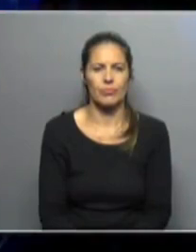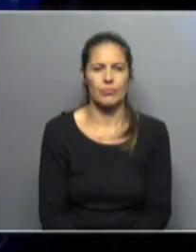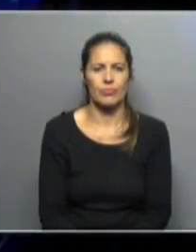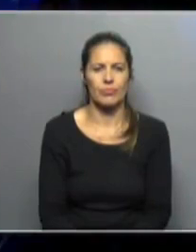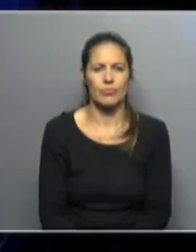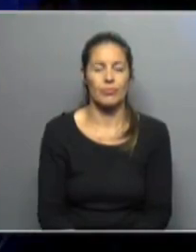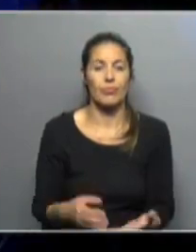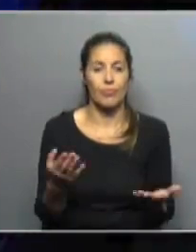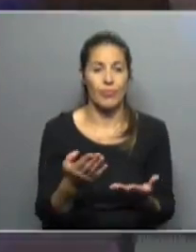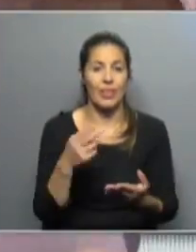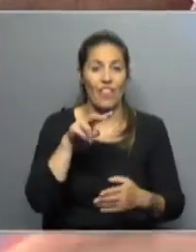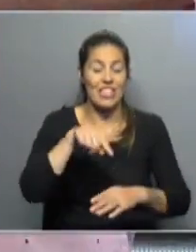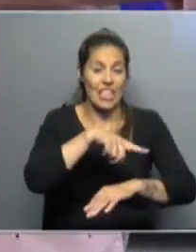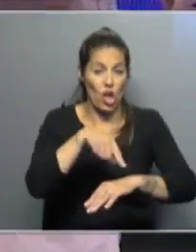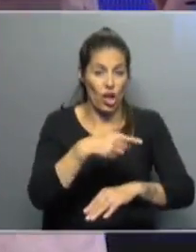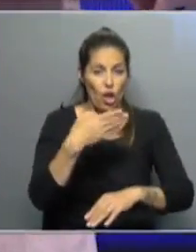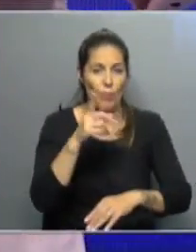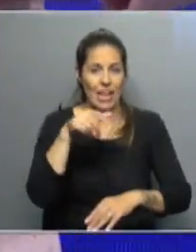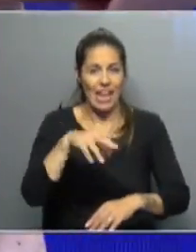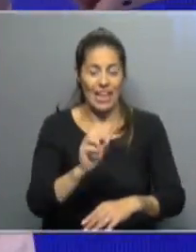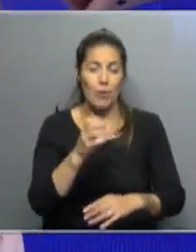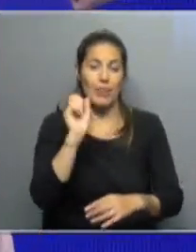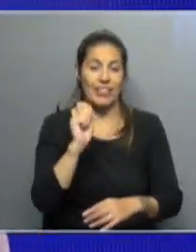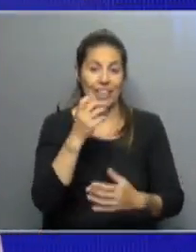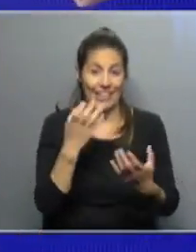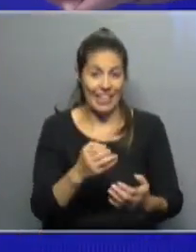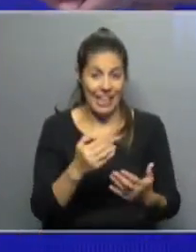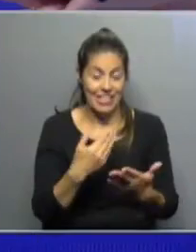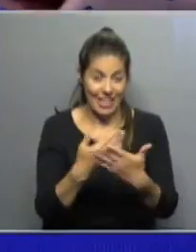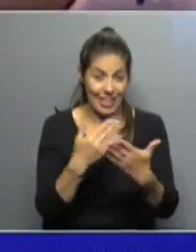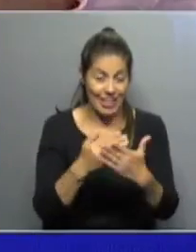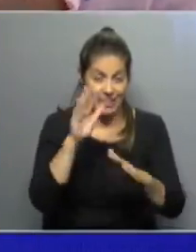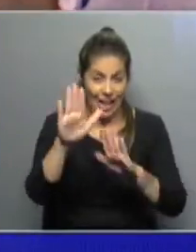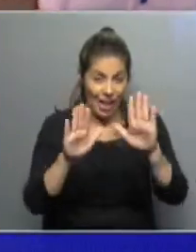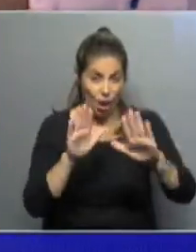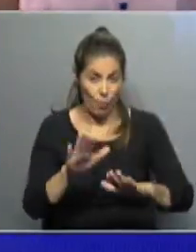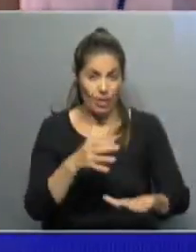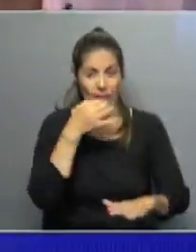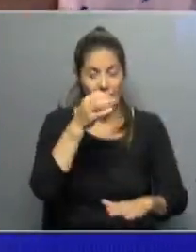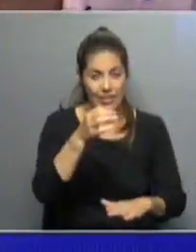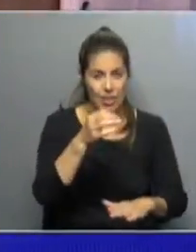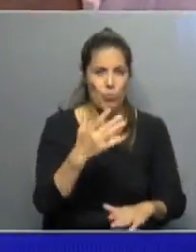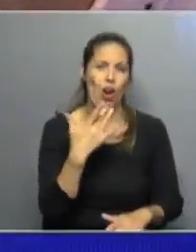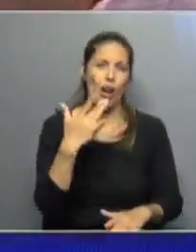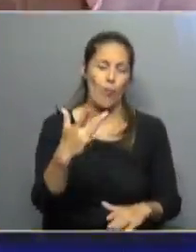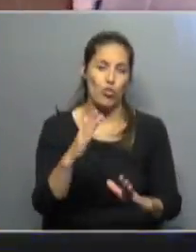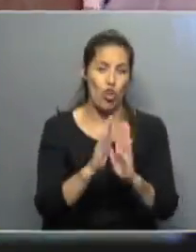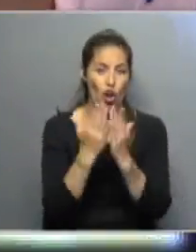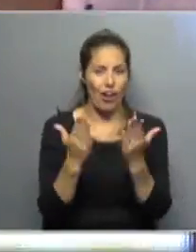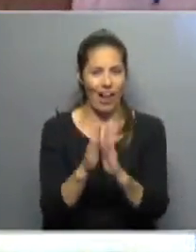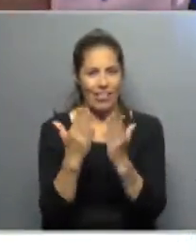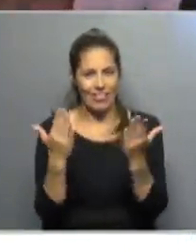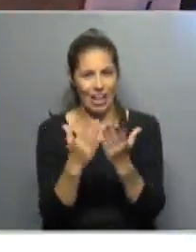Refrescás el horario del Blanes, Nati, para quien quiera acercarse a la muestra. Les decimos que hay un hermoso catálogo, además que